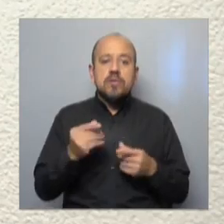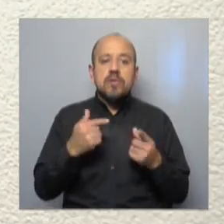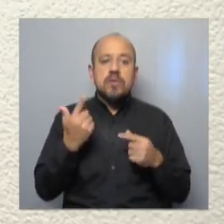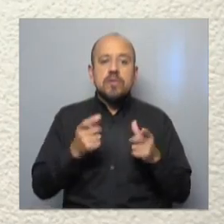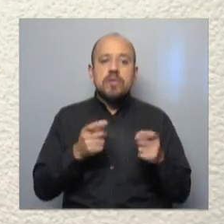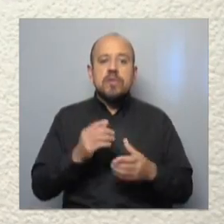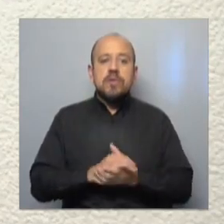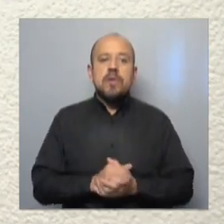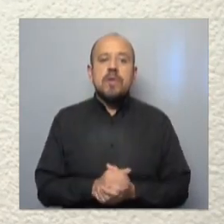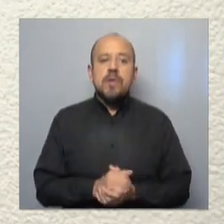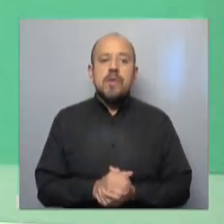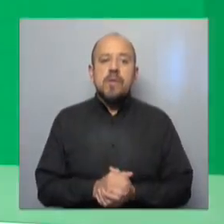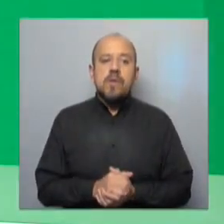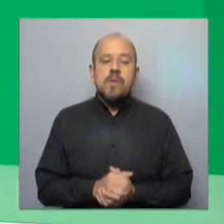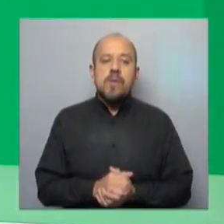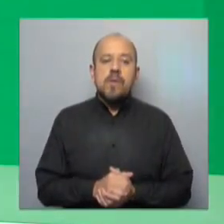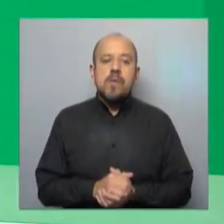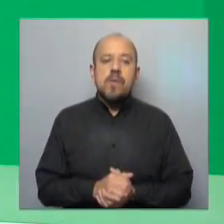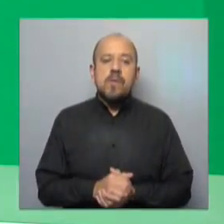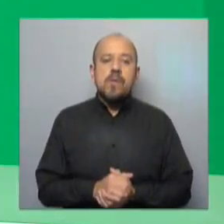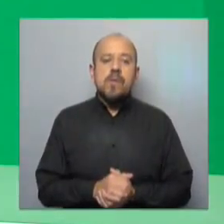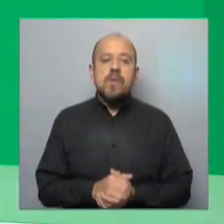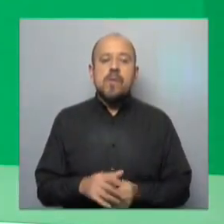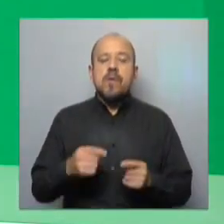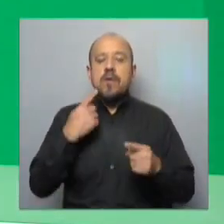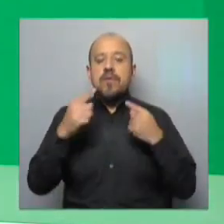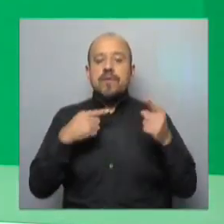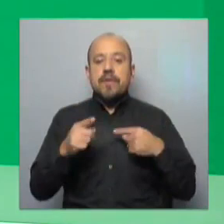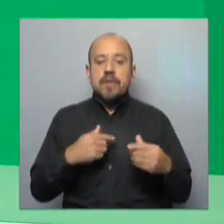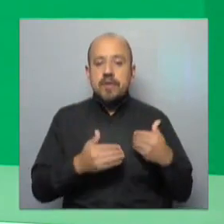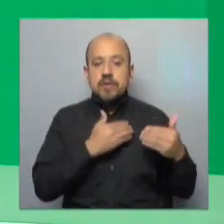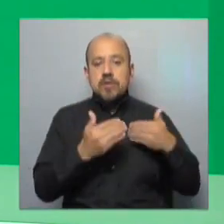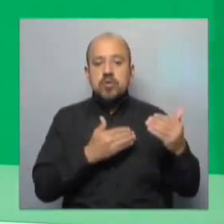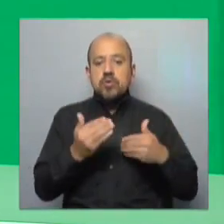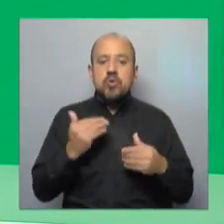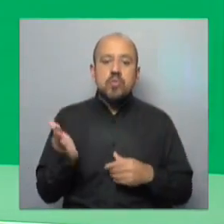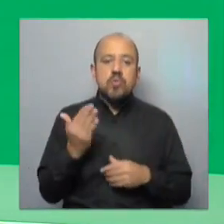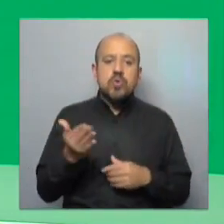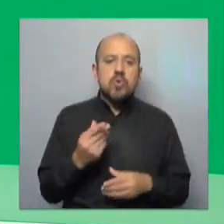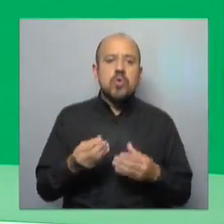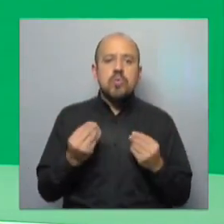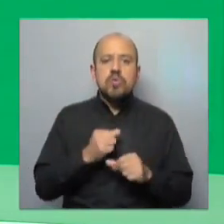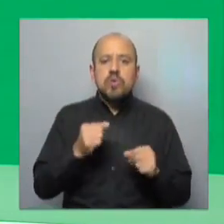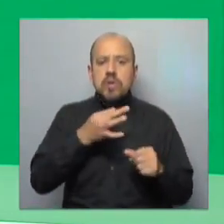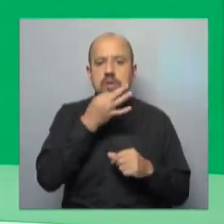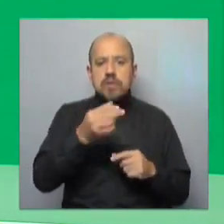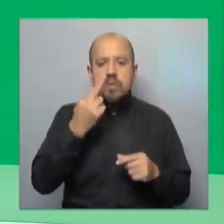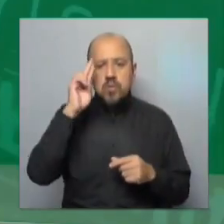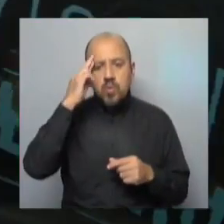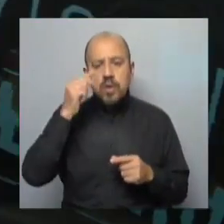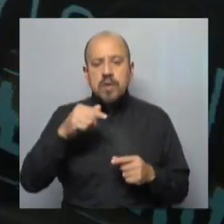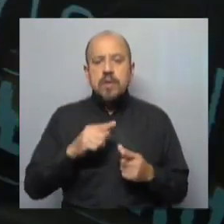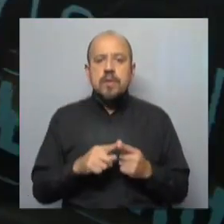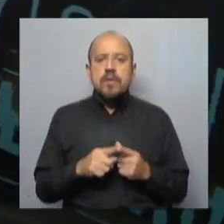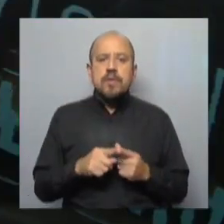vivos dentro de los distintos modelos de desarrollo productivo cómo se puede definir al uruguayo julio bueno